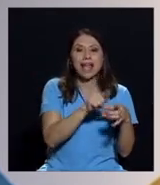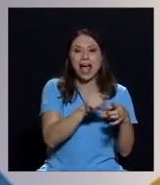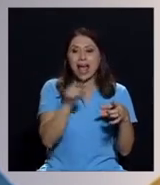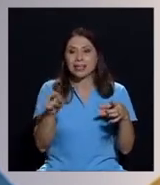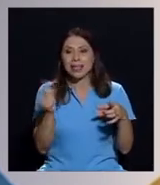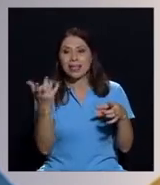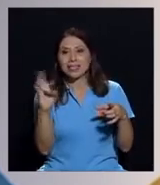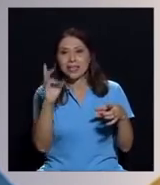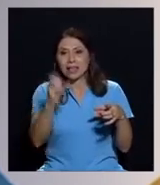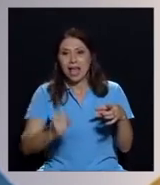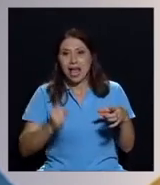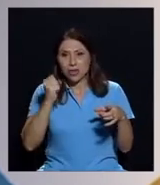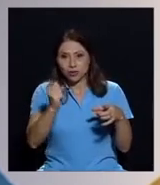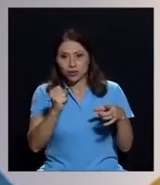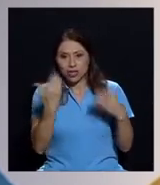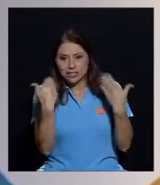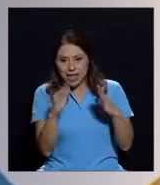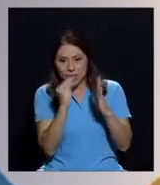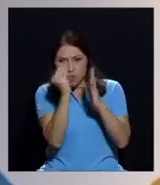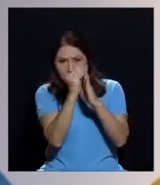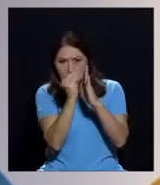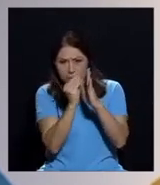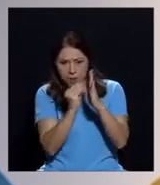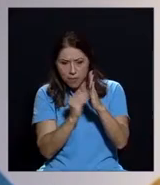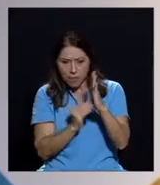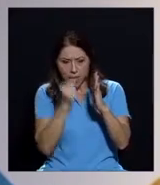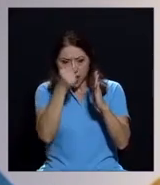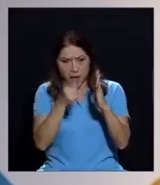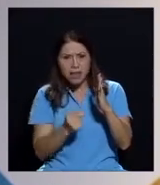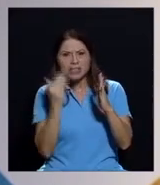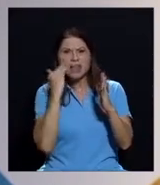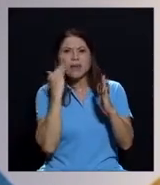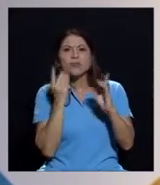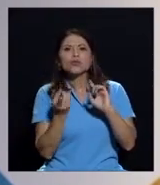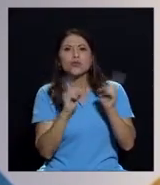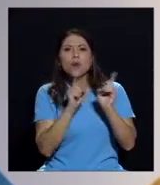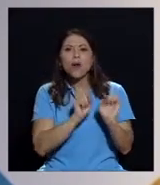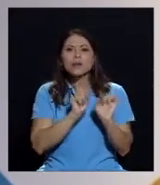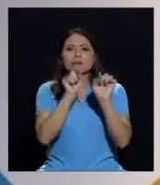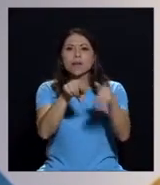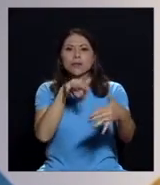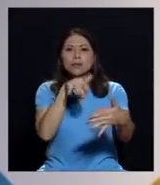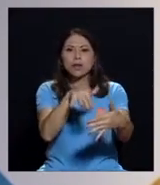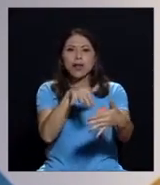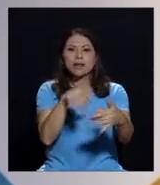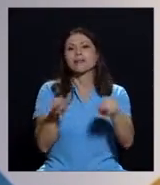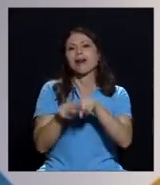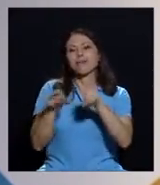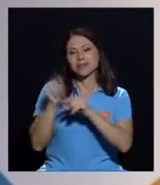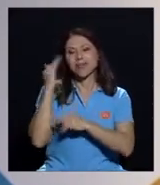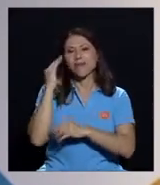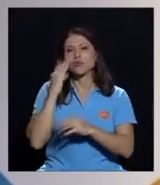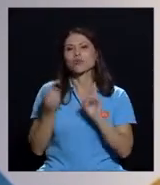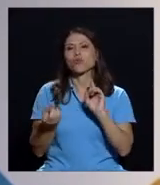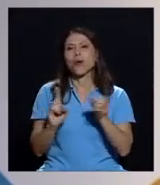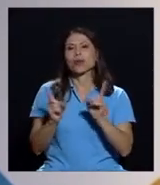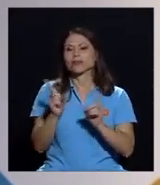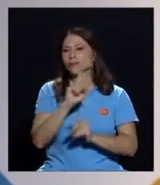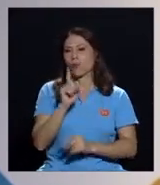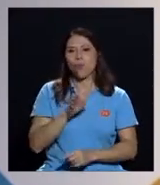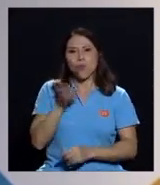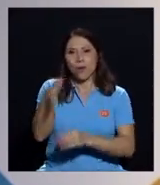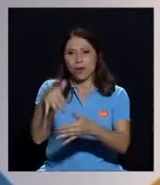cuáles están yendo a las aulas por descarte también vamos a saber cuáles no están yendo a las aulas a esa población